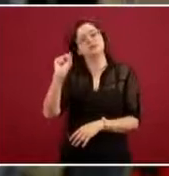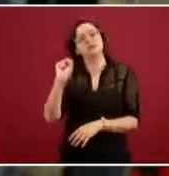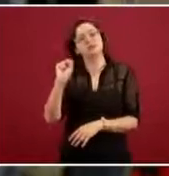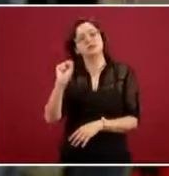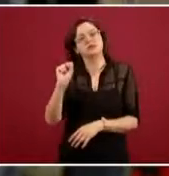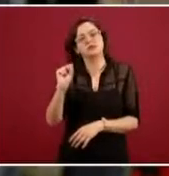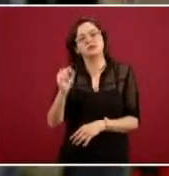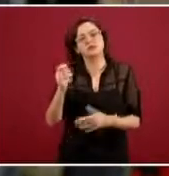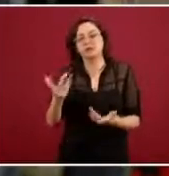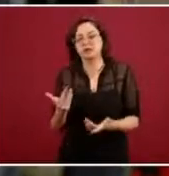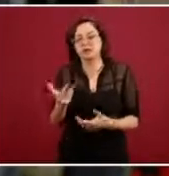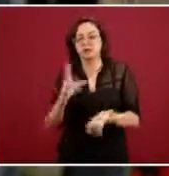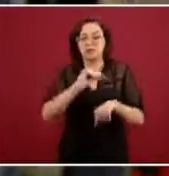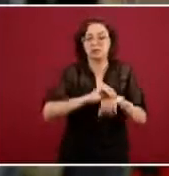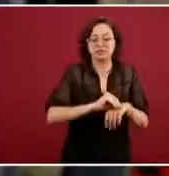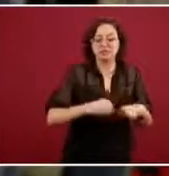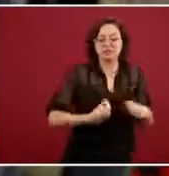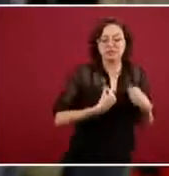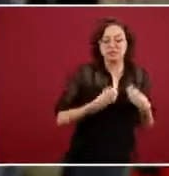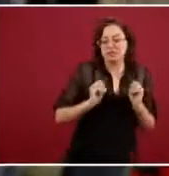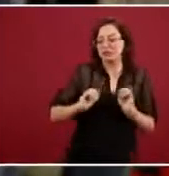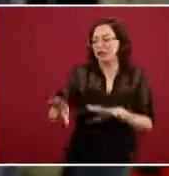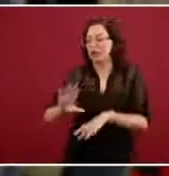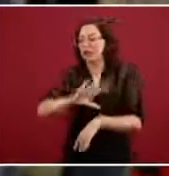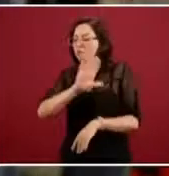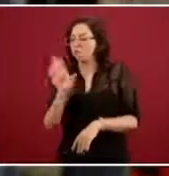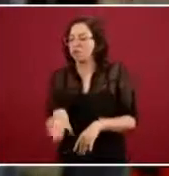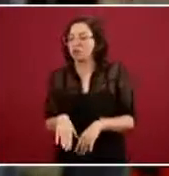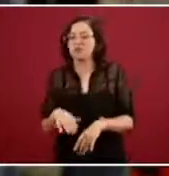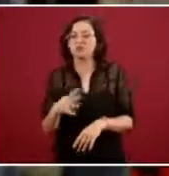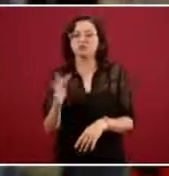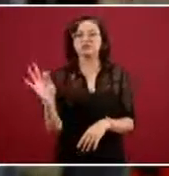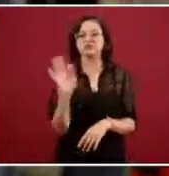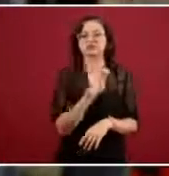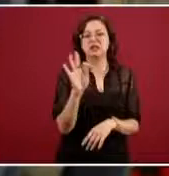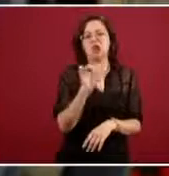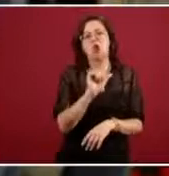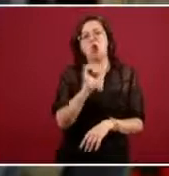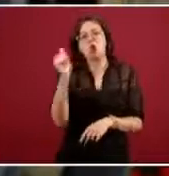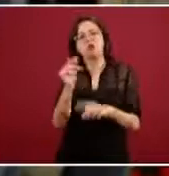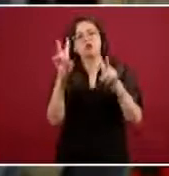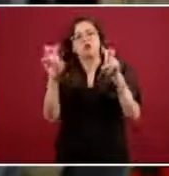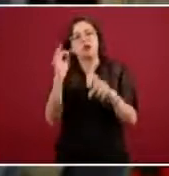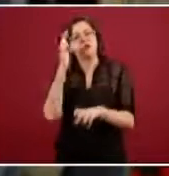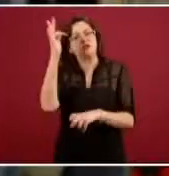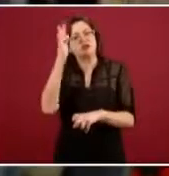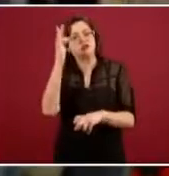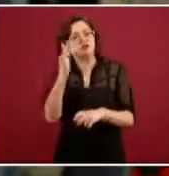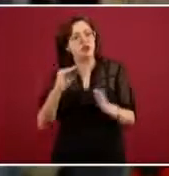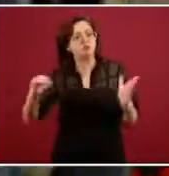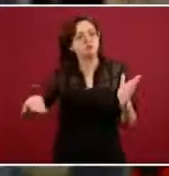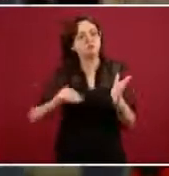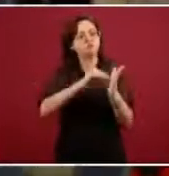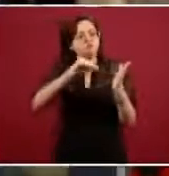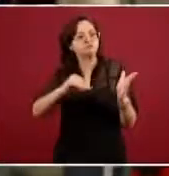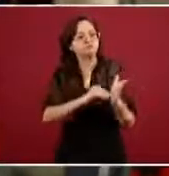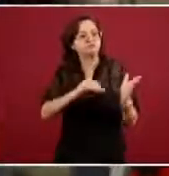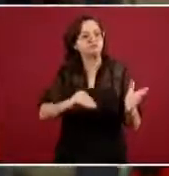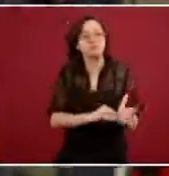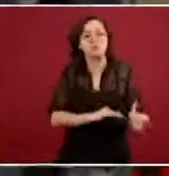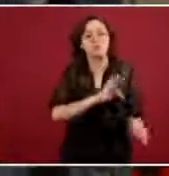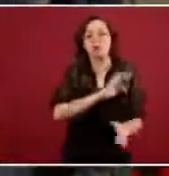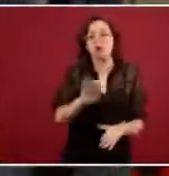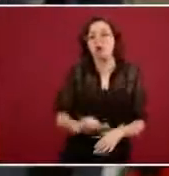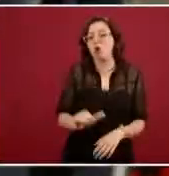vivir, dejar morir, en ese sentido, si se podrían incluir otras perspectivas filosóficas en esta guía, si están considerando incluir a otros